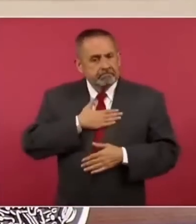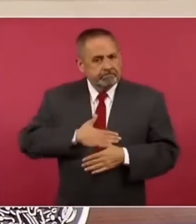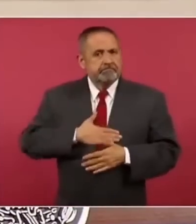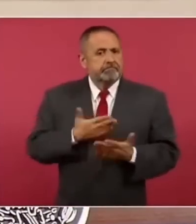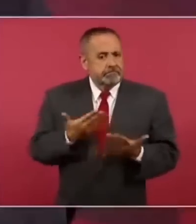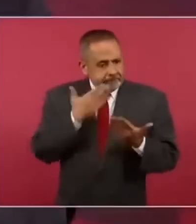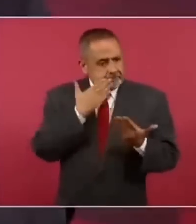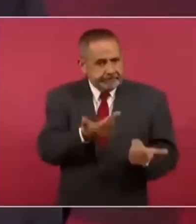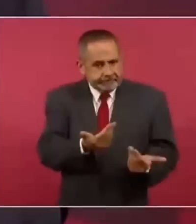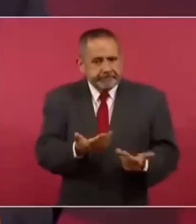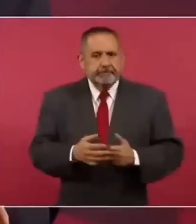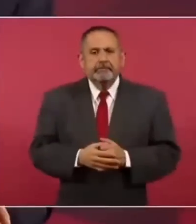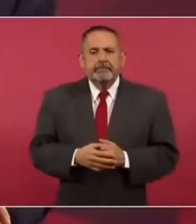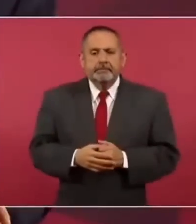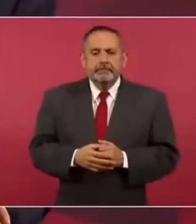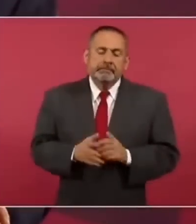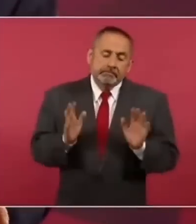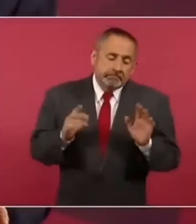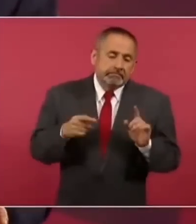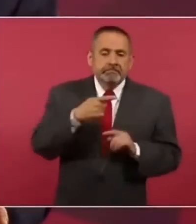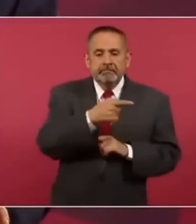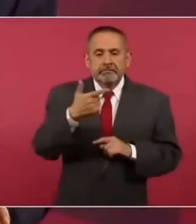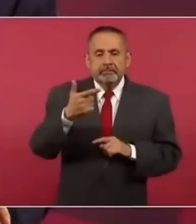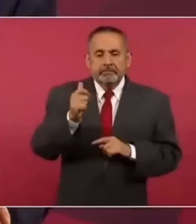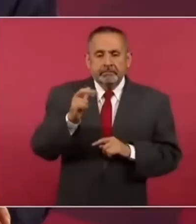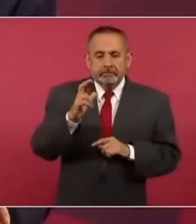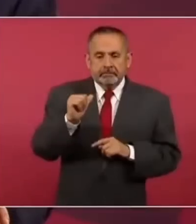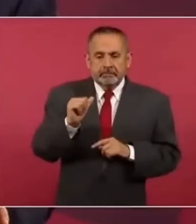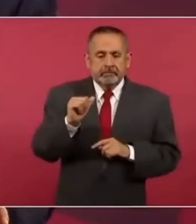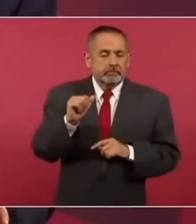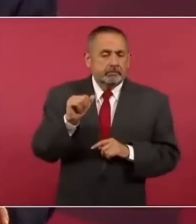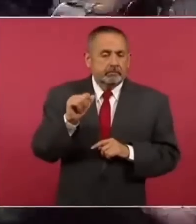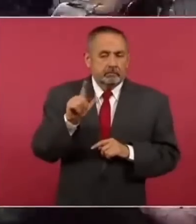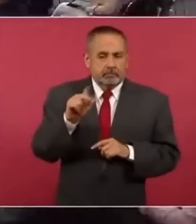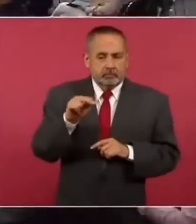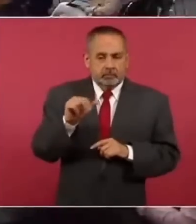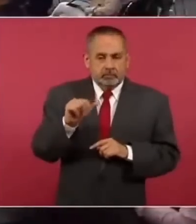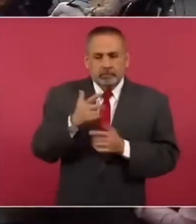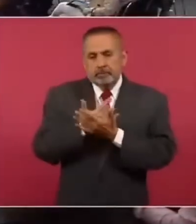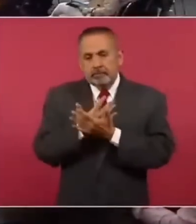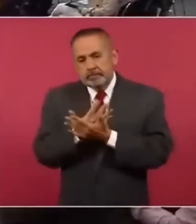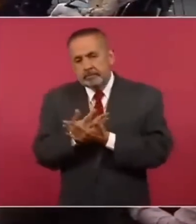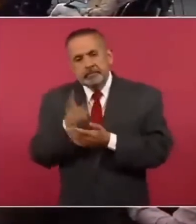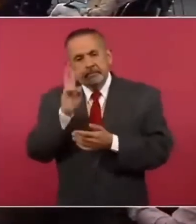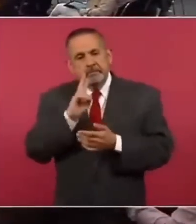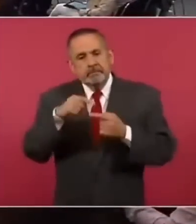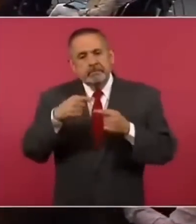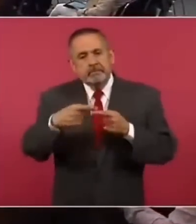Entonces, ese es el caso de García Luna. Vamos a esperar a ver qué